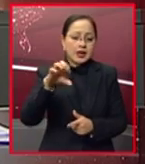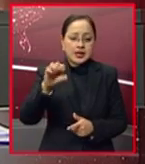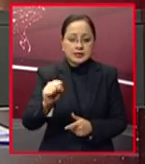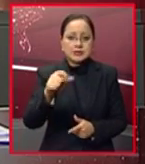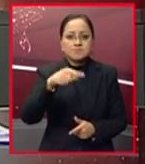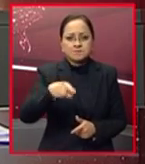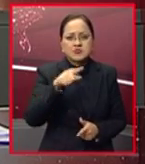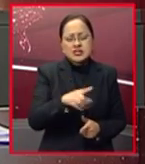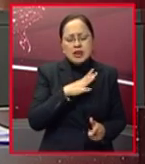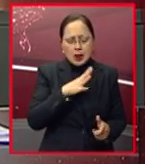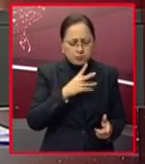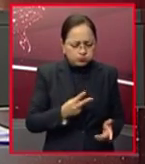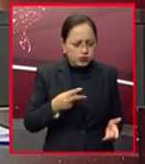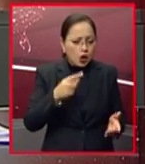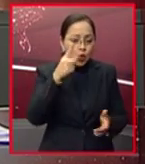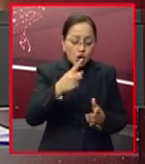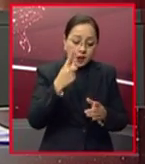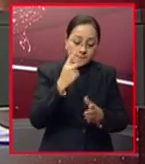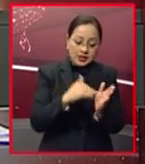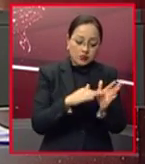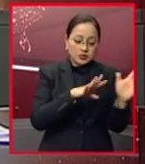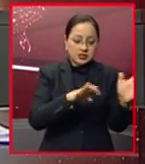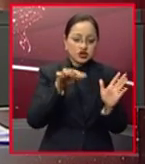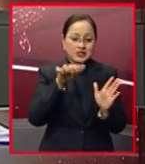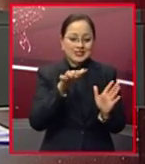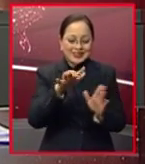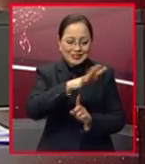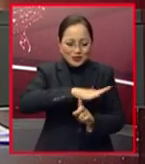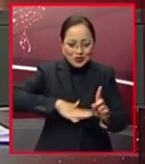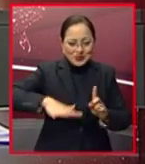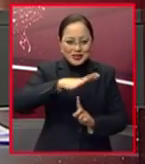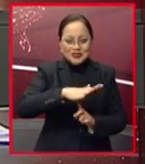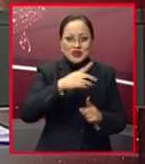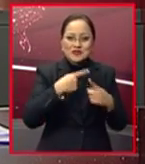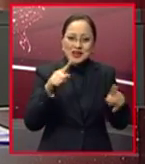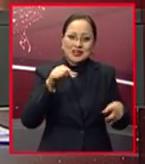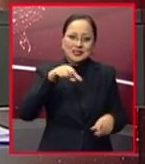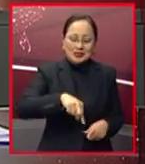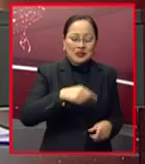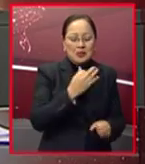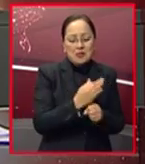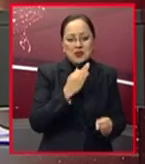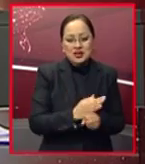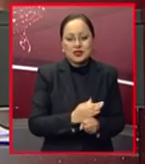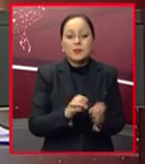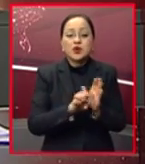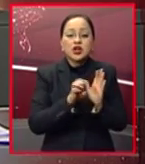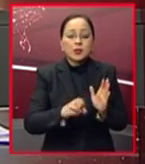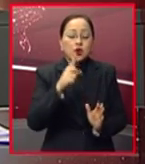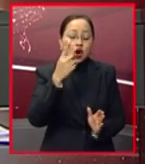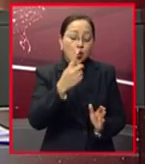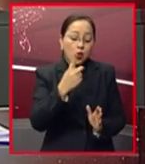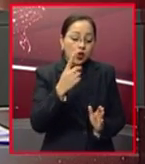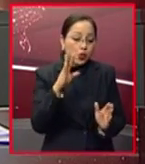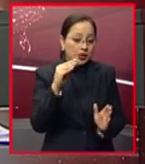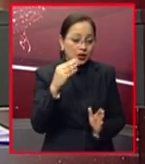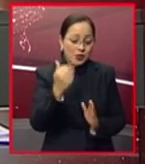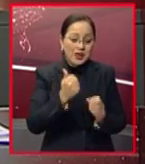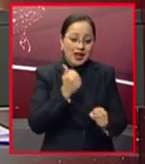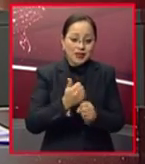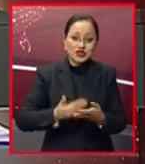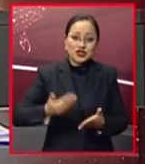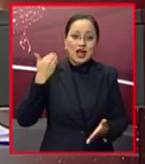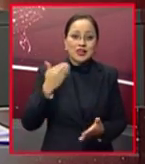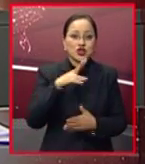es muy diferente a la de 1917 en el aspecto de forma y en algunos casos de fondo. Como ejemplo, dijo que hace 99 años el 80%